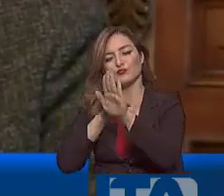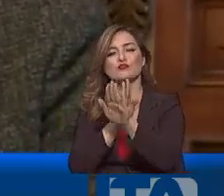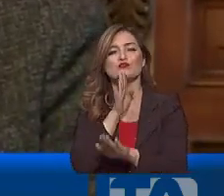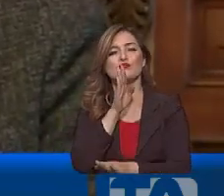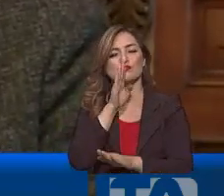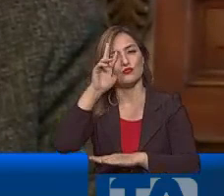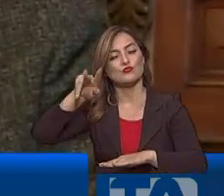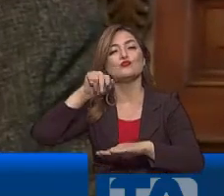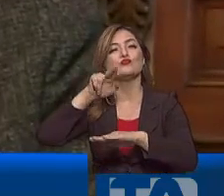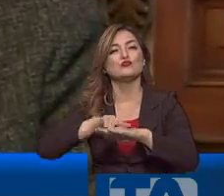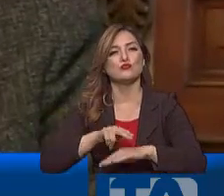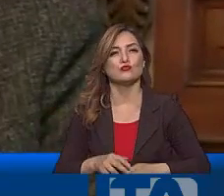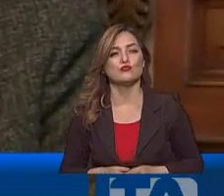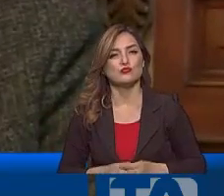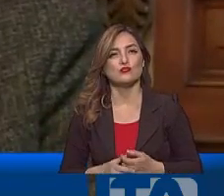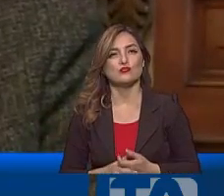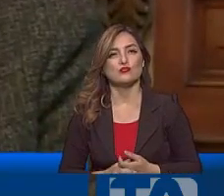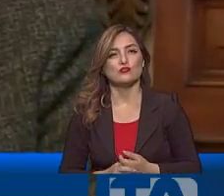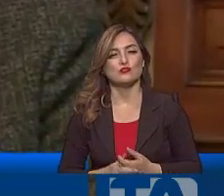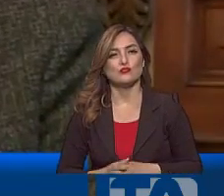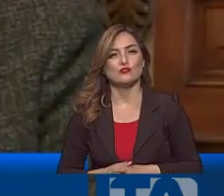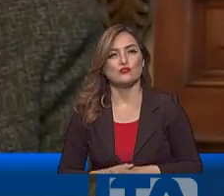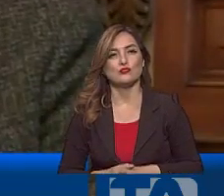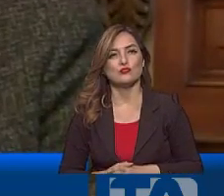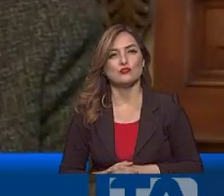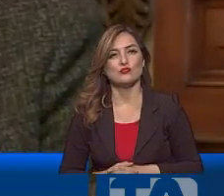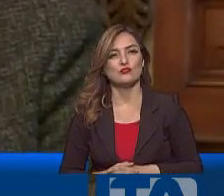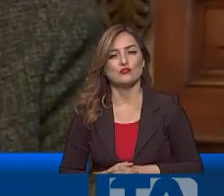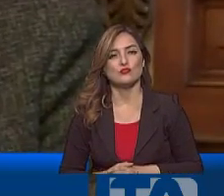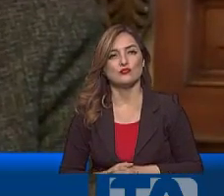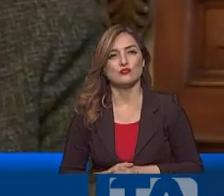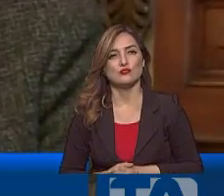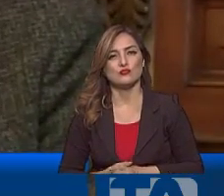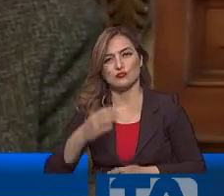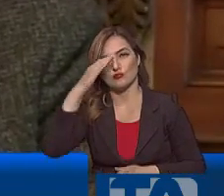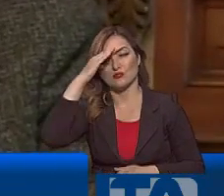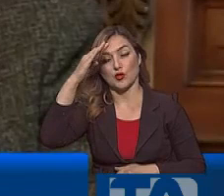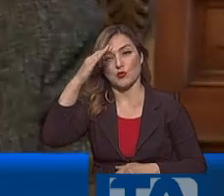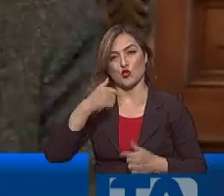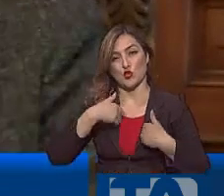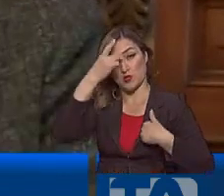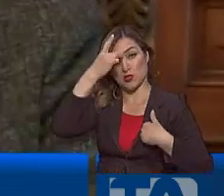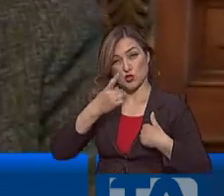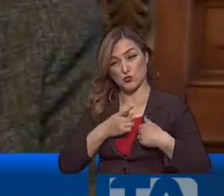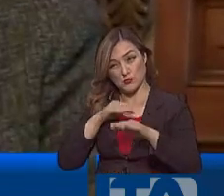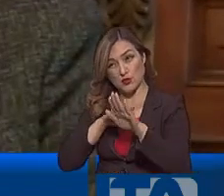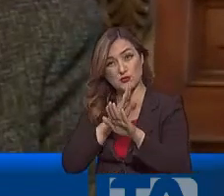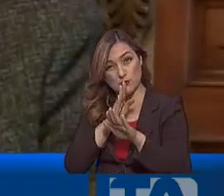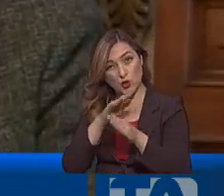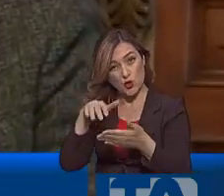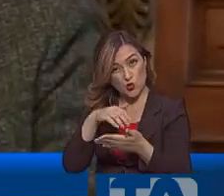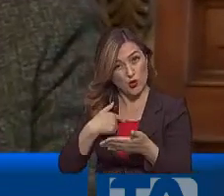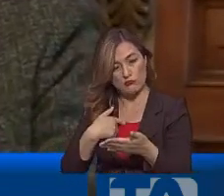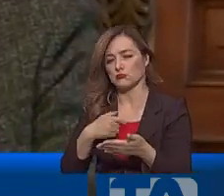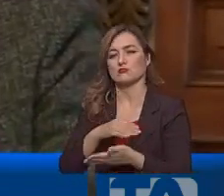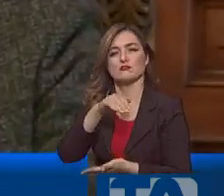Policía Nacional. Jamás dudaré de esta decisión. Santiago cuenta